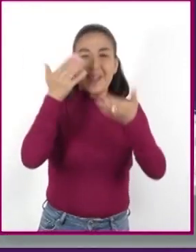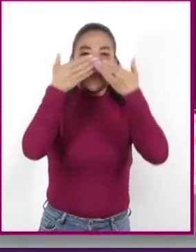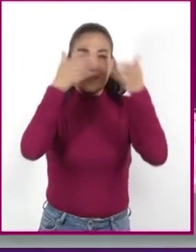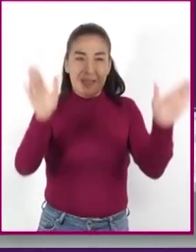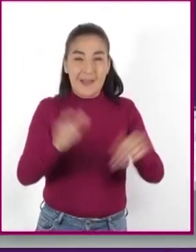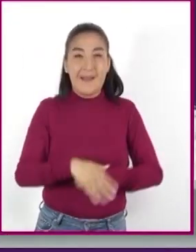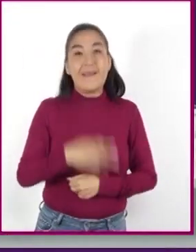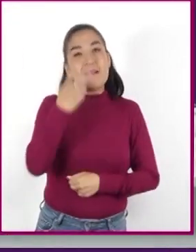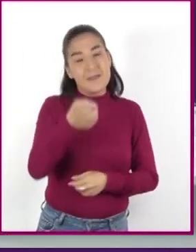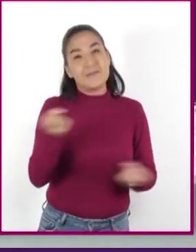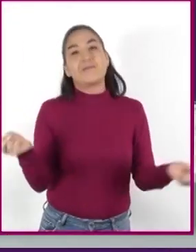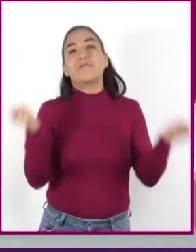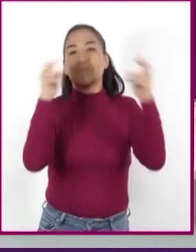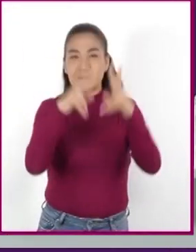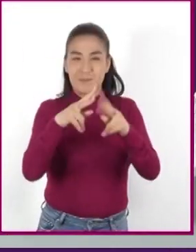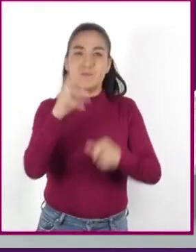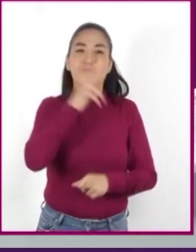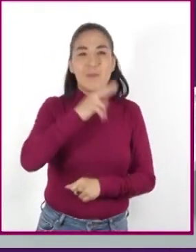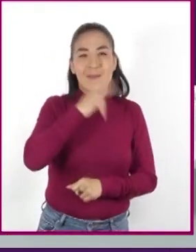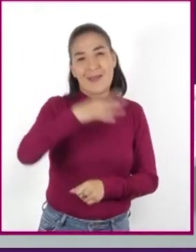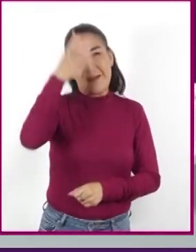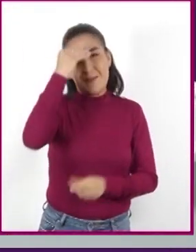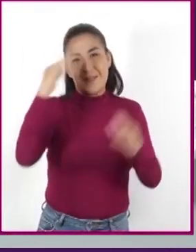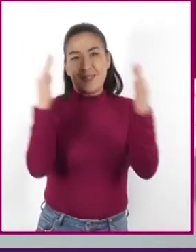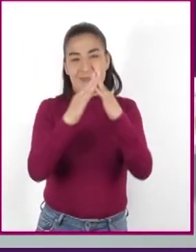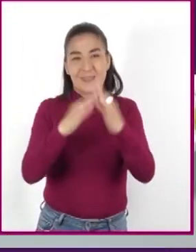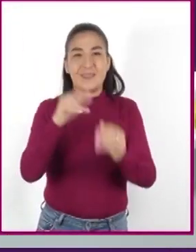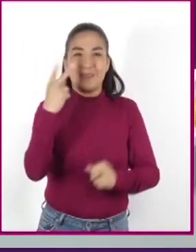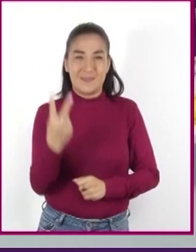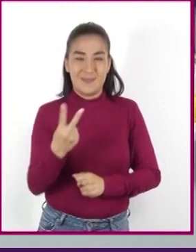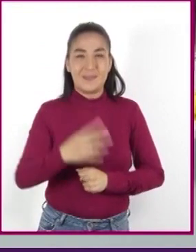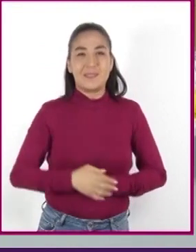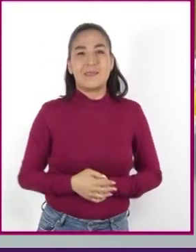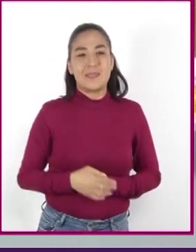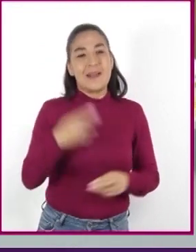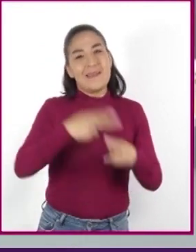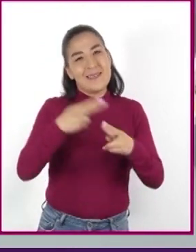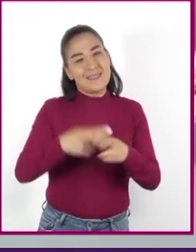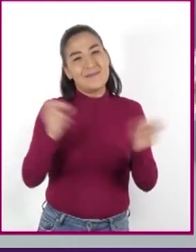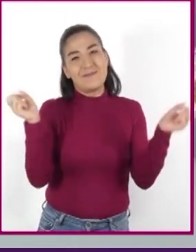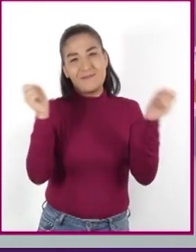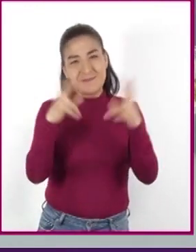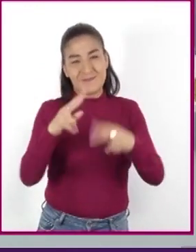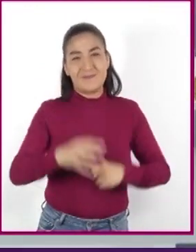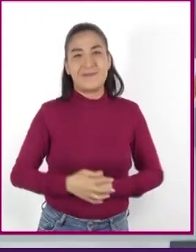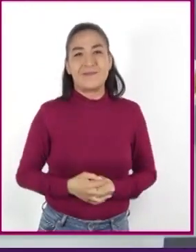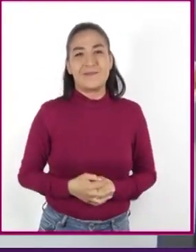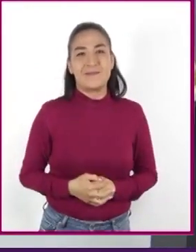Así que nos vemos pronto aquí en Aprende en Casa 2. Hasta la próxima.